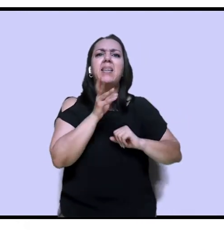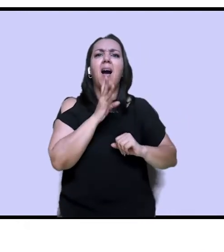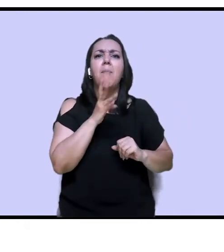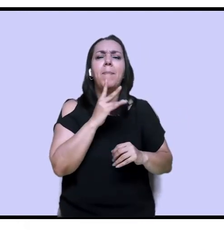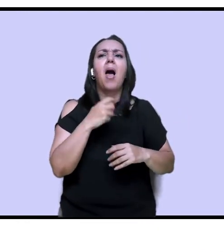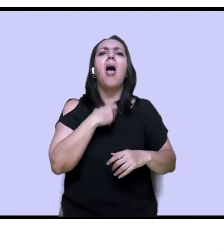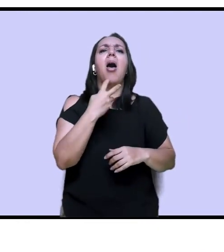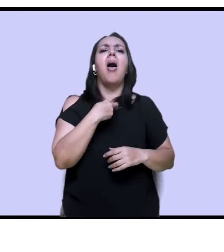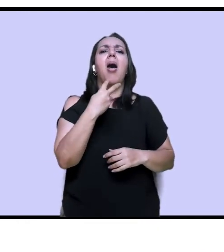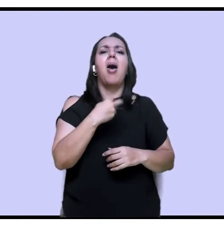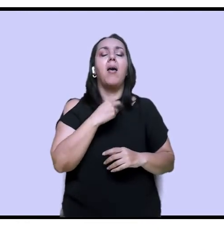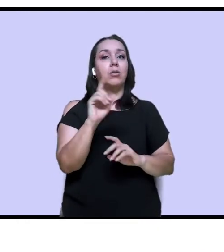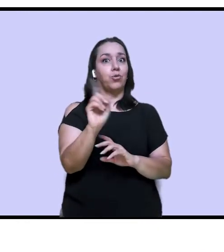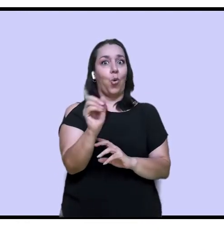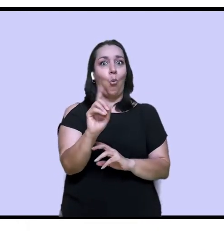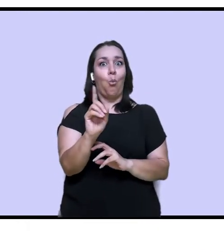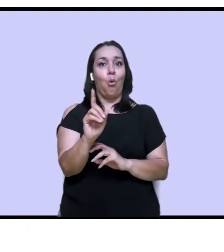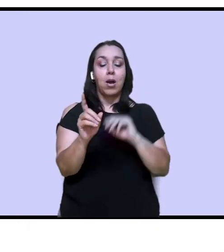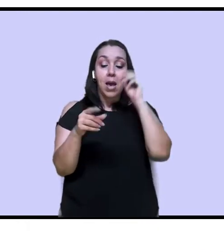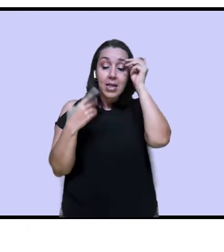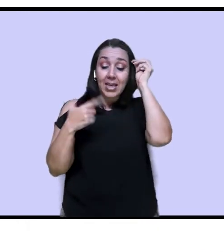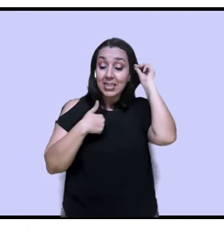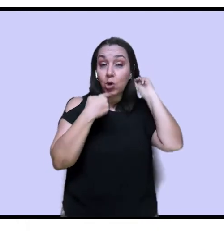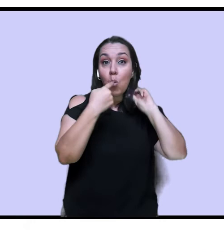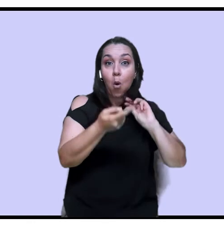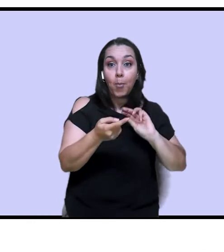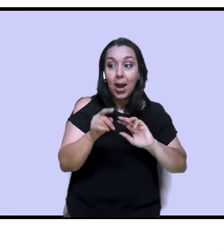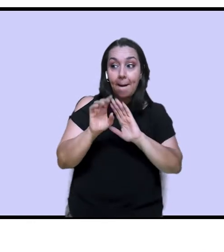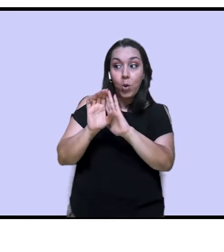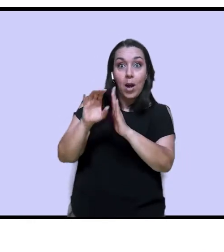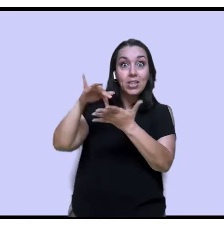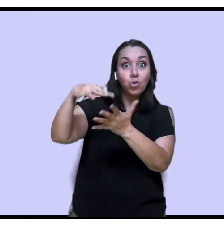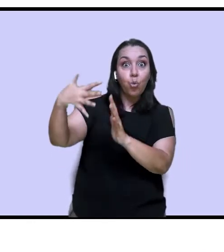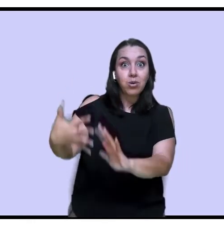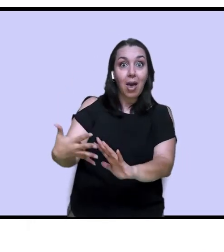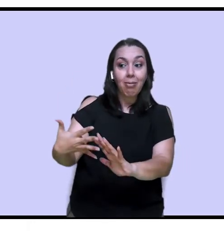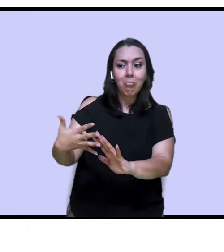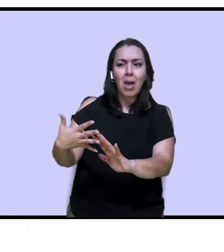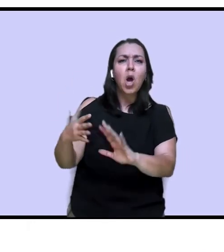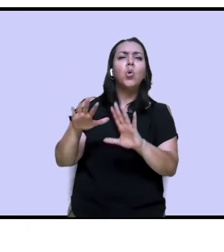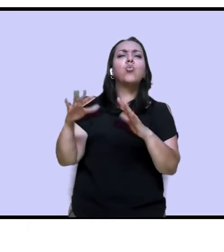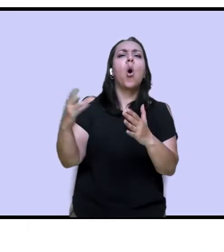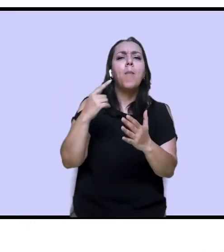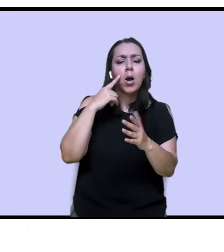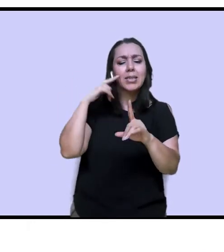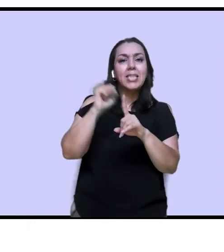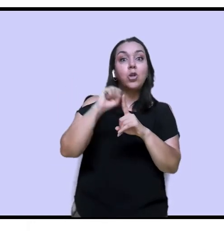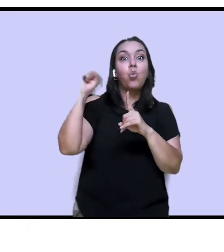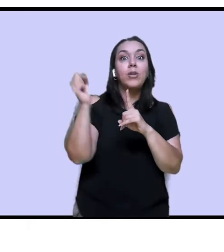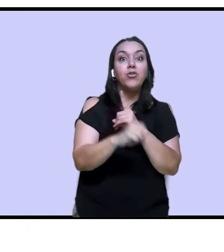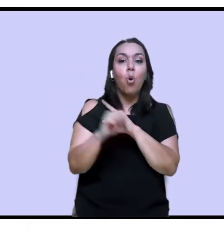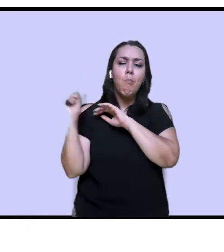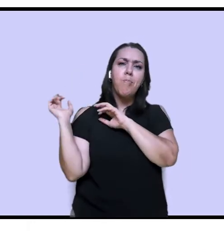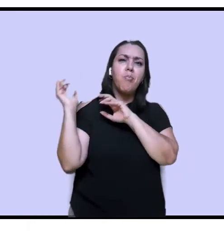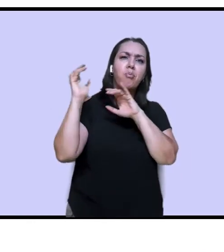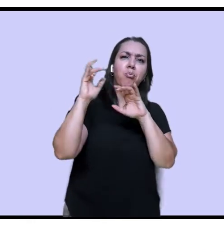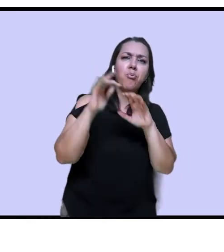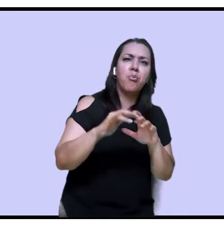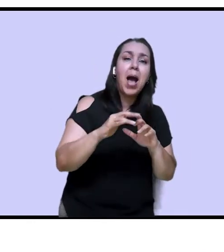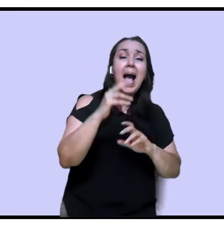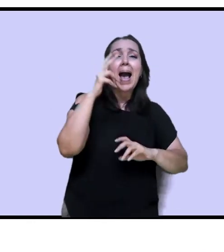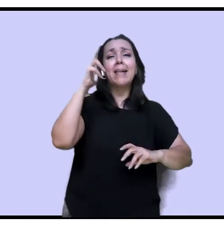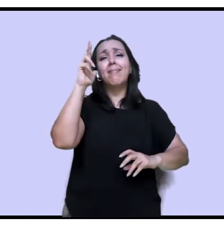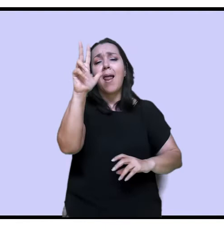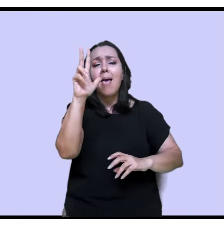tal o cual país. Evidenciar el estatus migratorio del estudiantado no corresponde. Decir, bueno, hoy vamos a